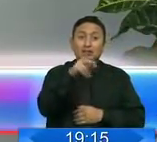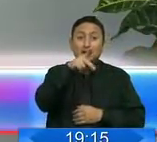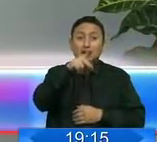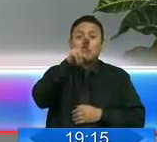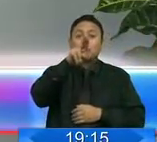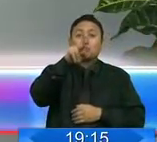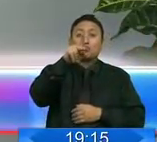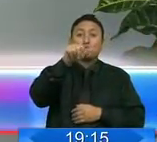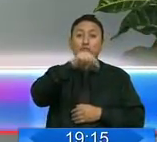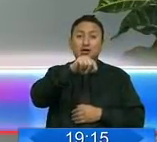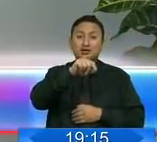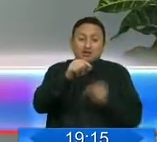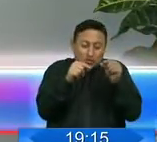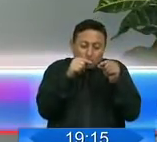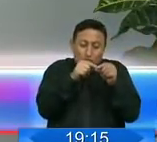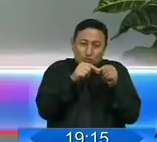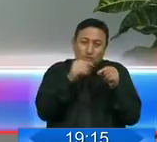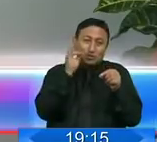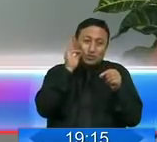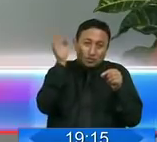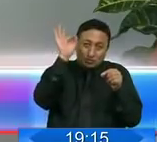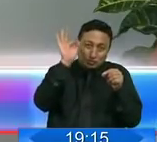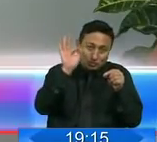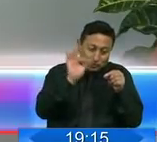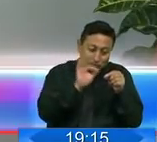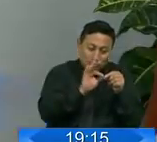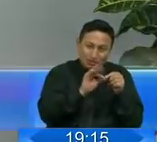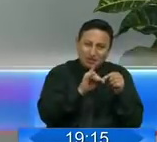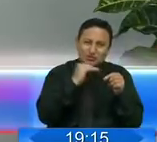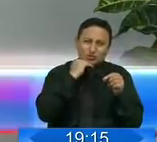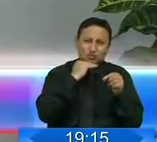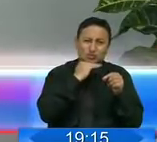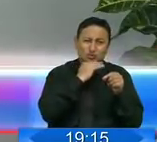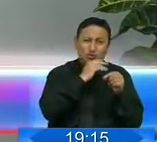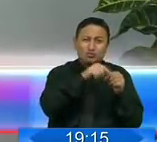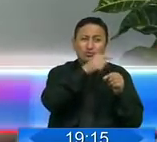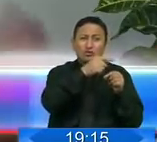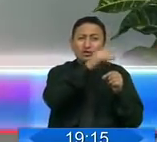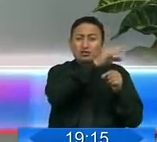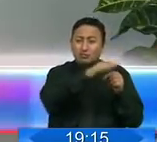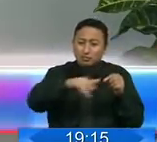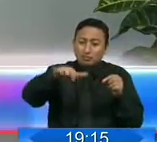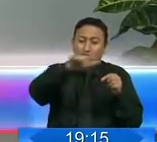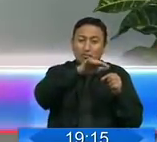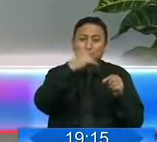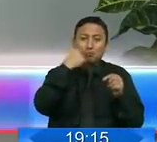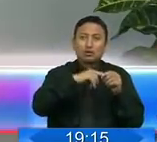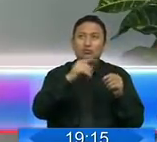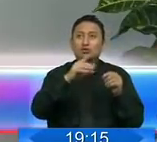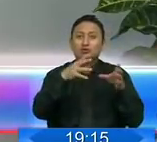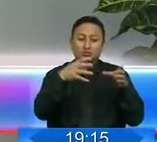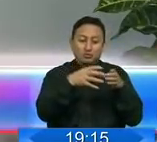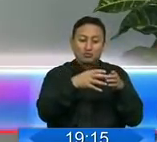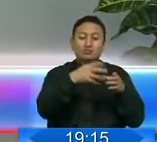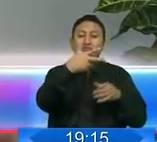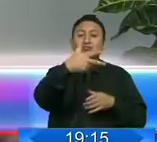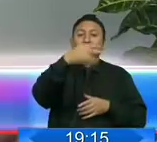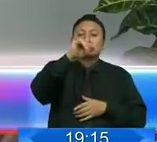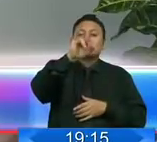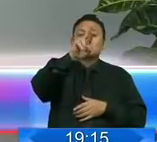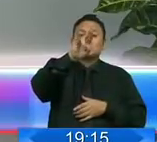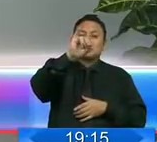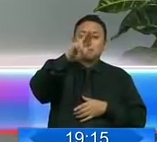las moscas de la fruta para evitar que esto contamine a los campos de chirimoya, por ejemplo. Entonces, las chirimoyas están, no